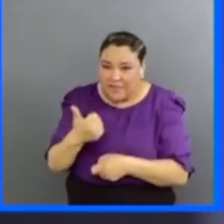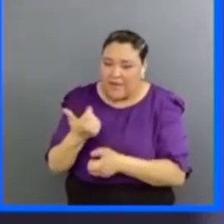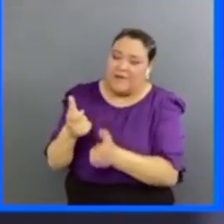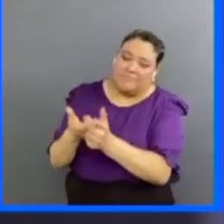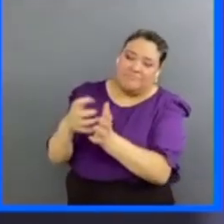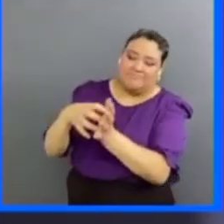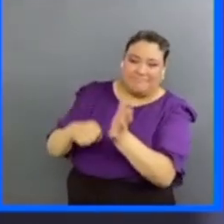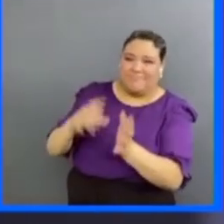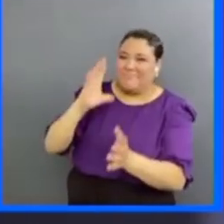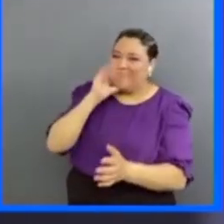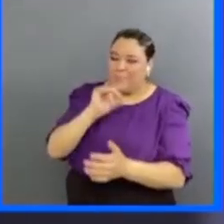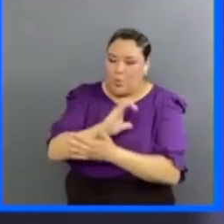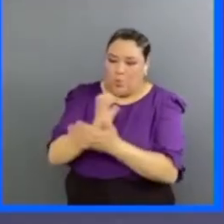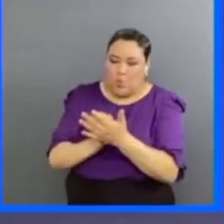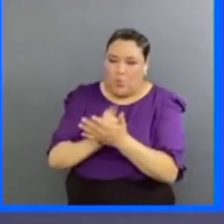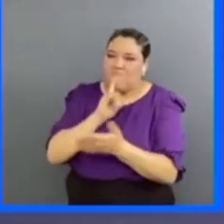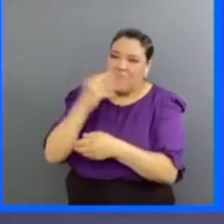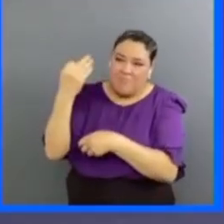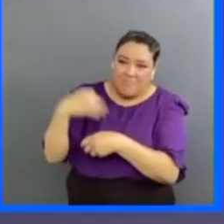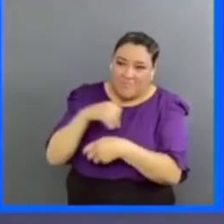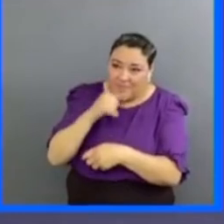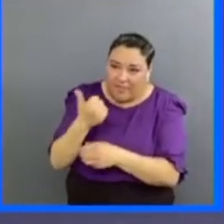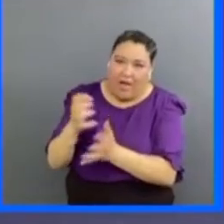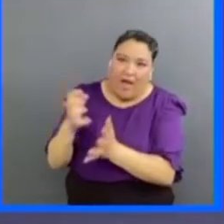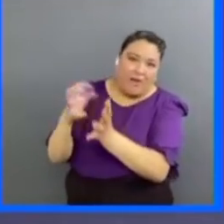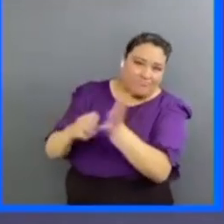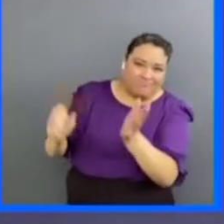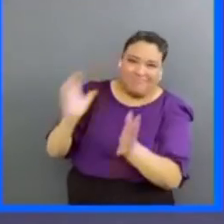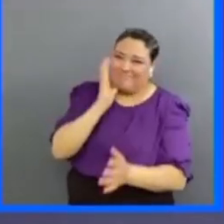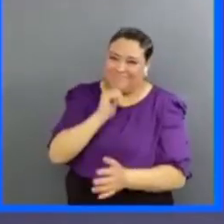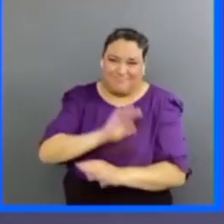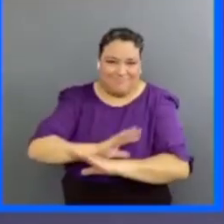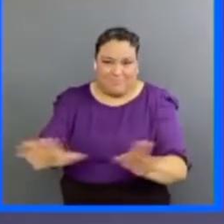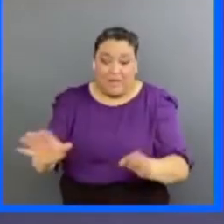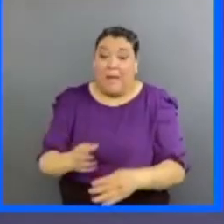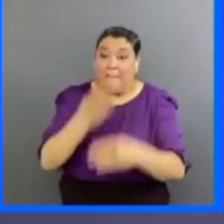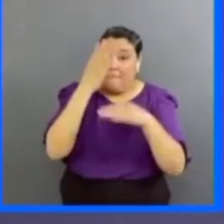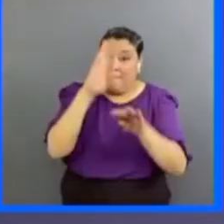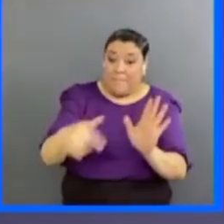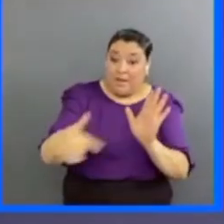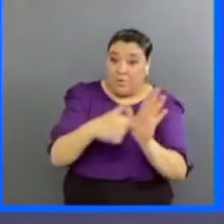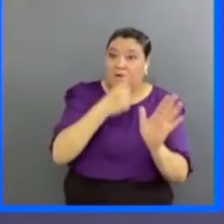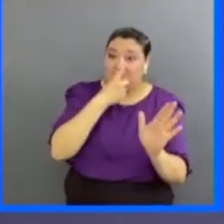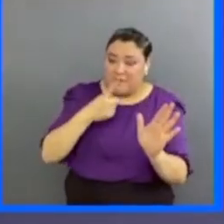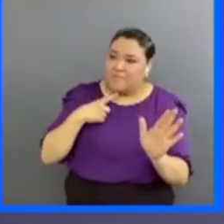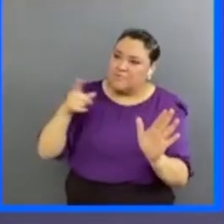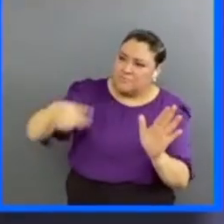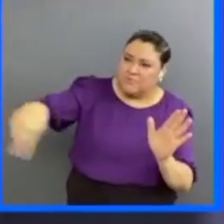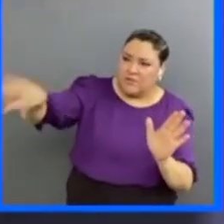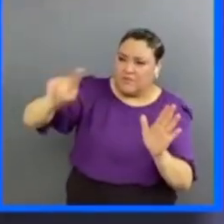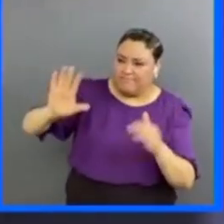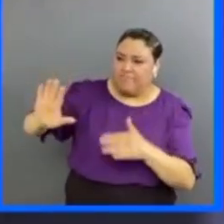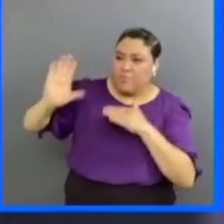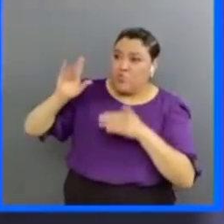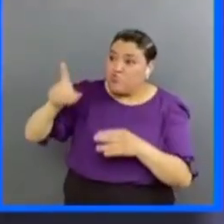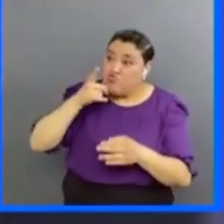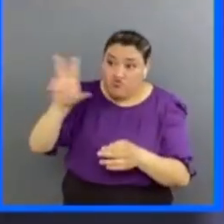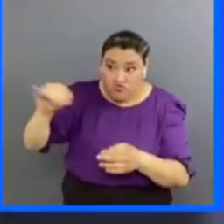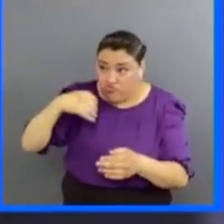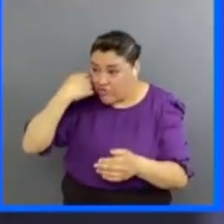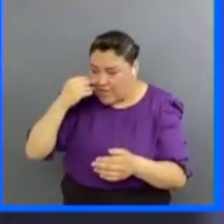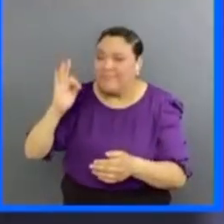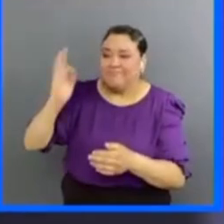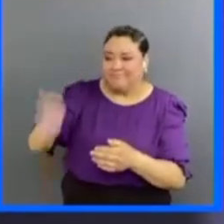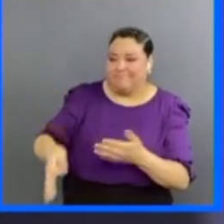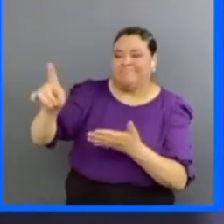contratos o sin consentimiento del usuario, y que los bancos deberán garantizar a usuarios el derecho a cancelar tarjetas de crédito o